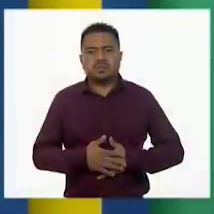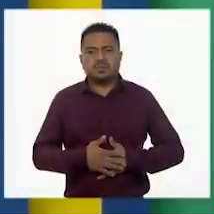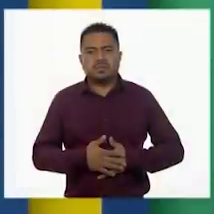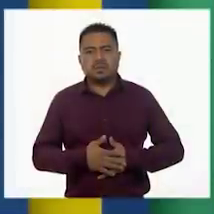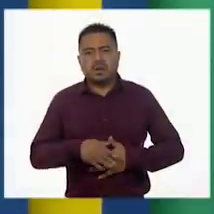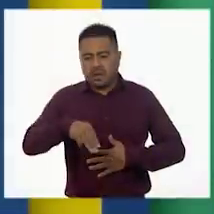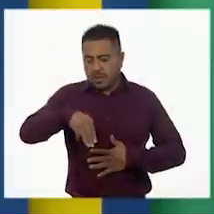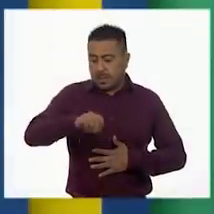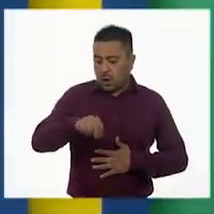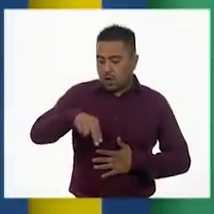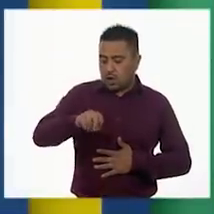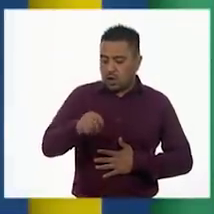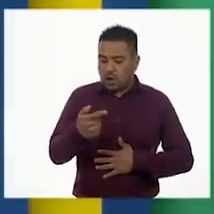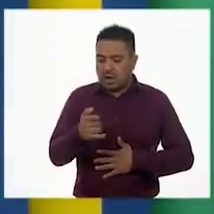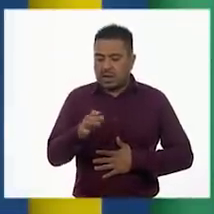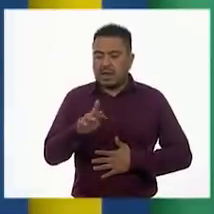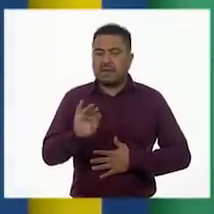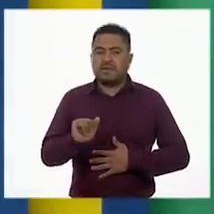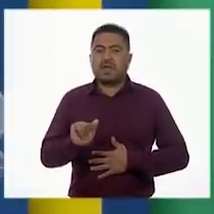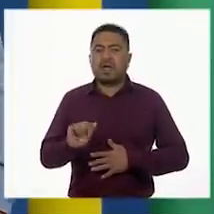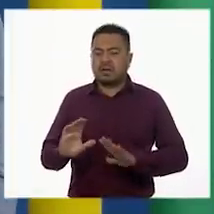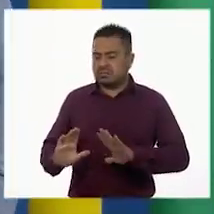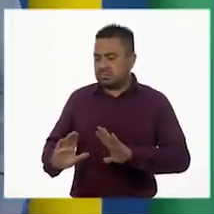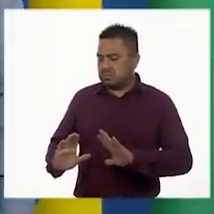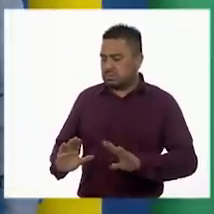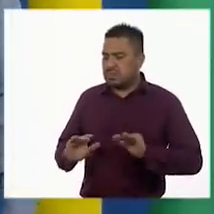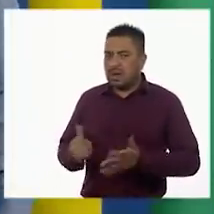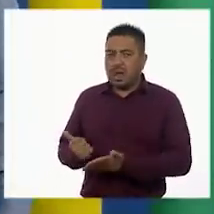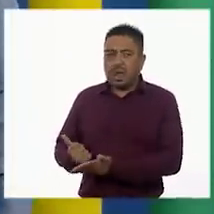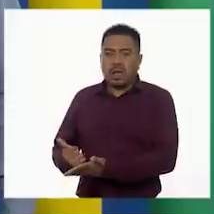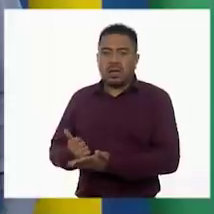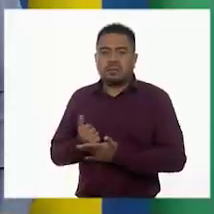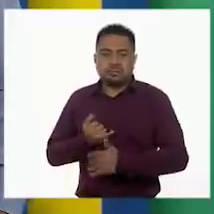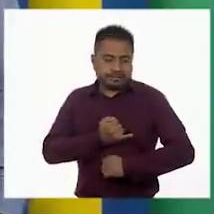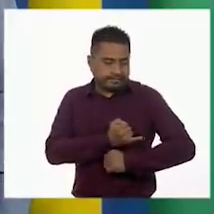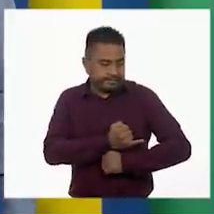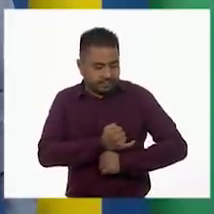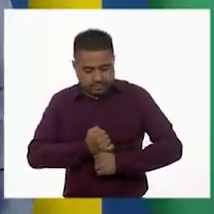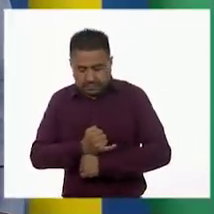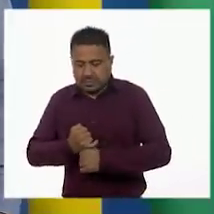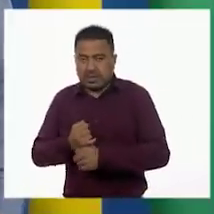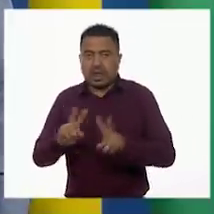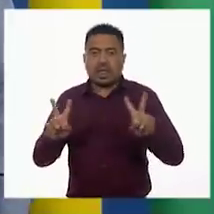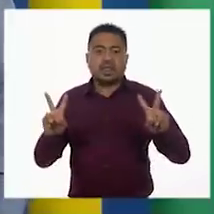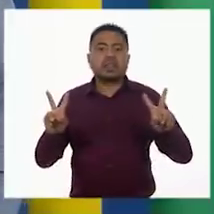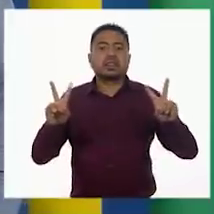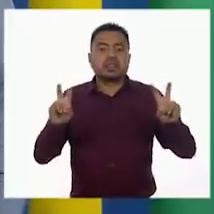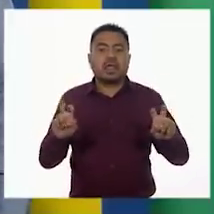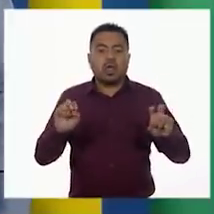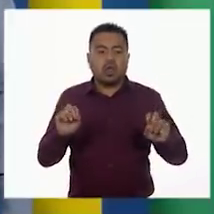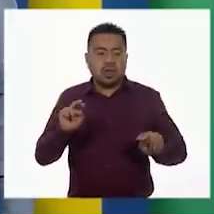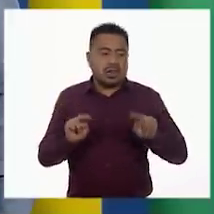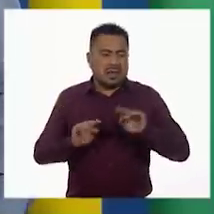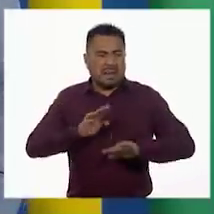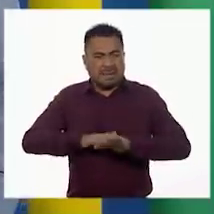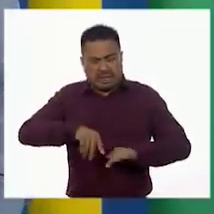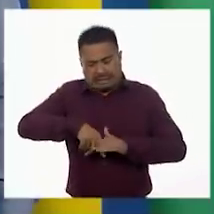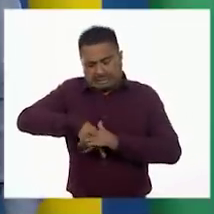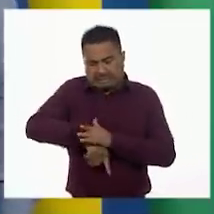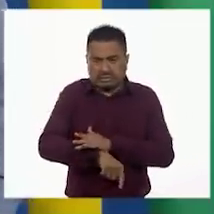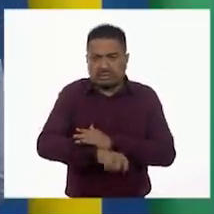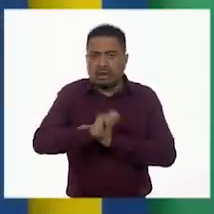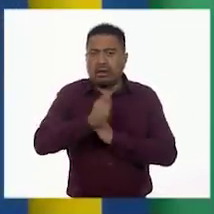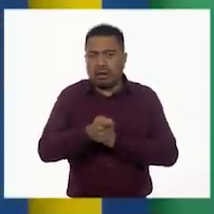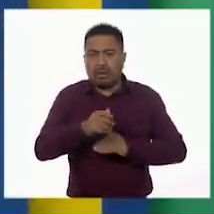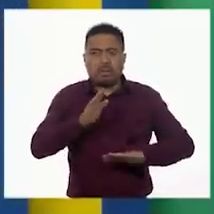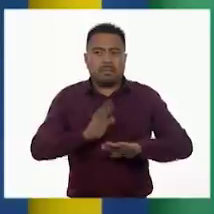La monografía nos enseña o nos ayuda a investigar un tema a un nivel más profundo, de